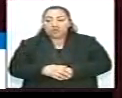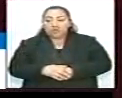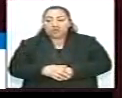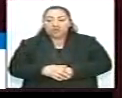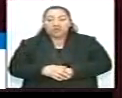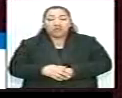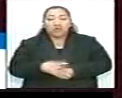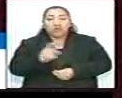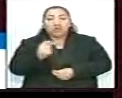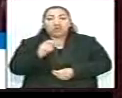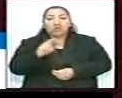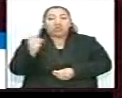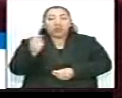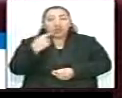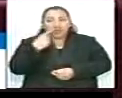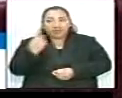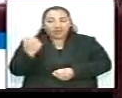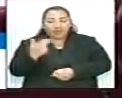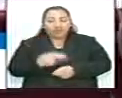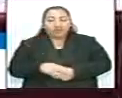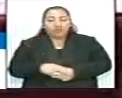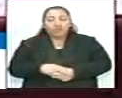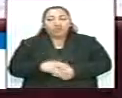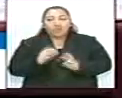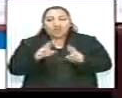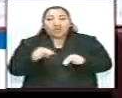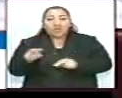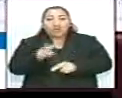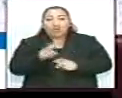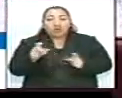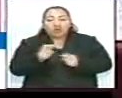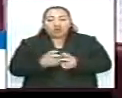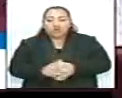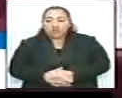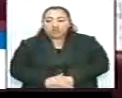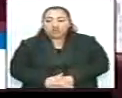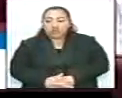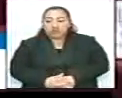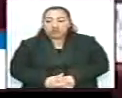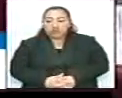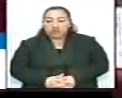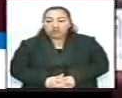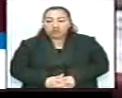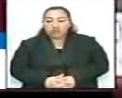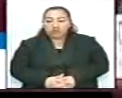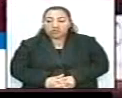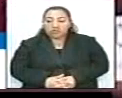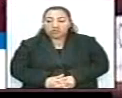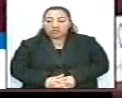suscribo lo expuesto por mis colegas congresistas Víctor Albrecht y Monterola respecto al tema planteado.